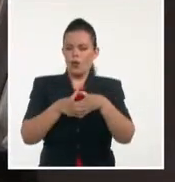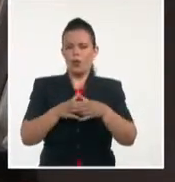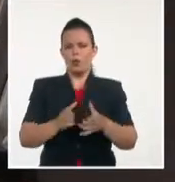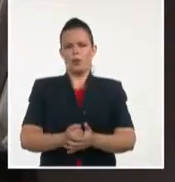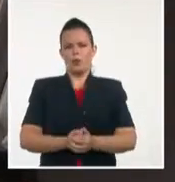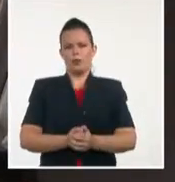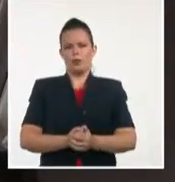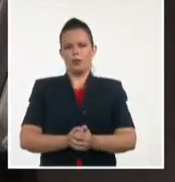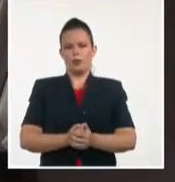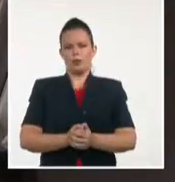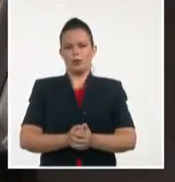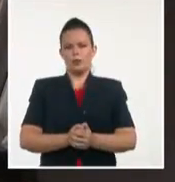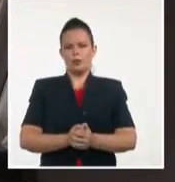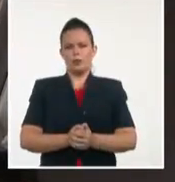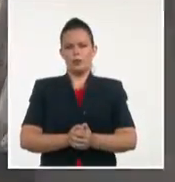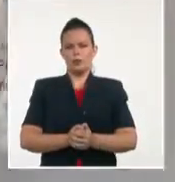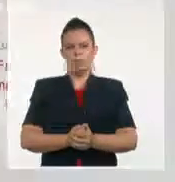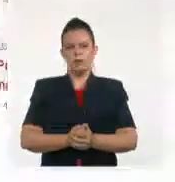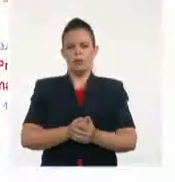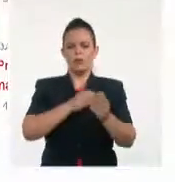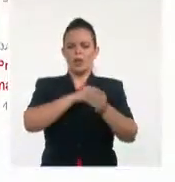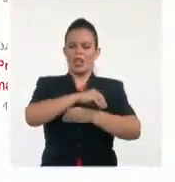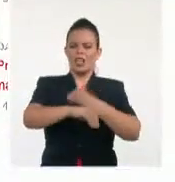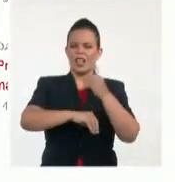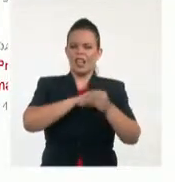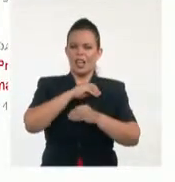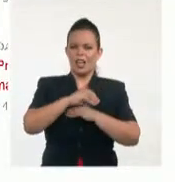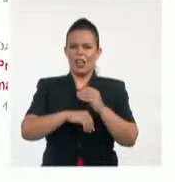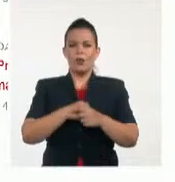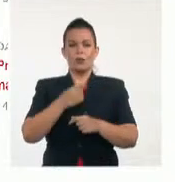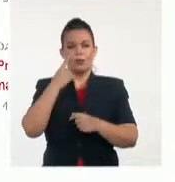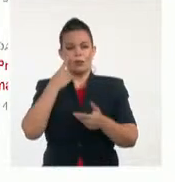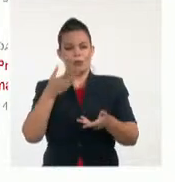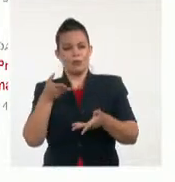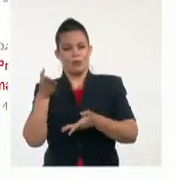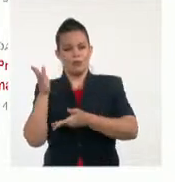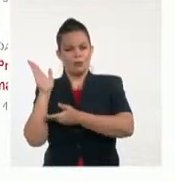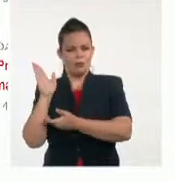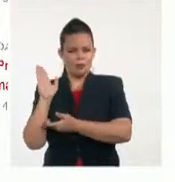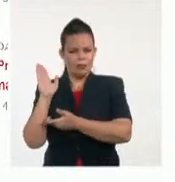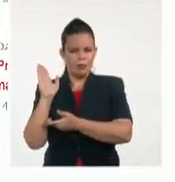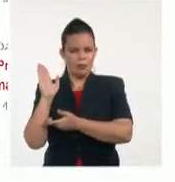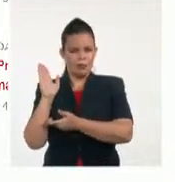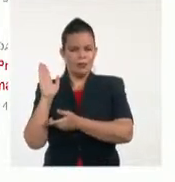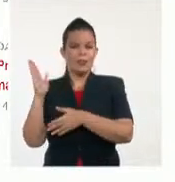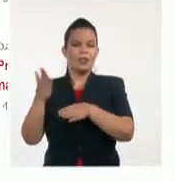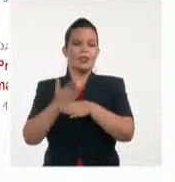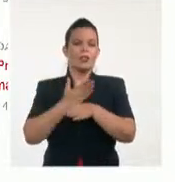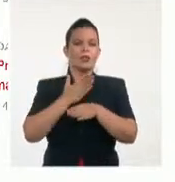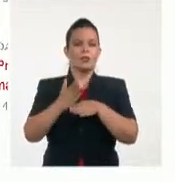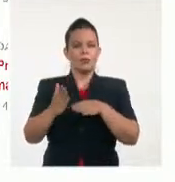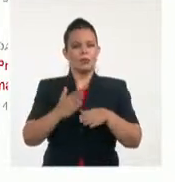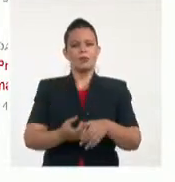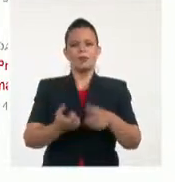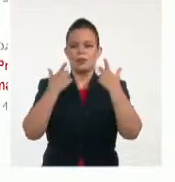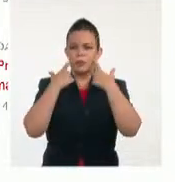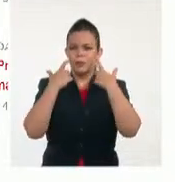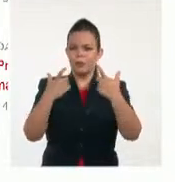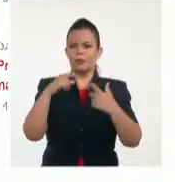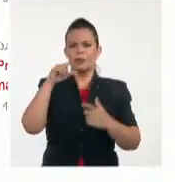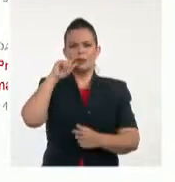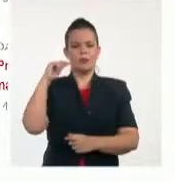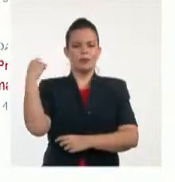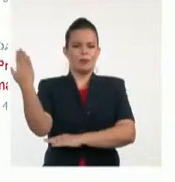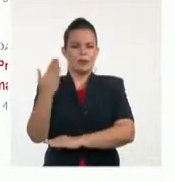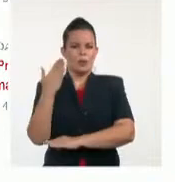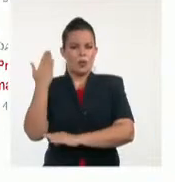alusión a lo que han sido estas jornadas y poder ver tanto al doctor Rubiera como a otros veteranos o